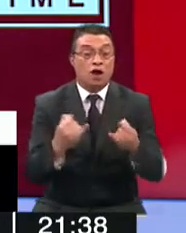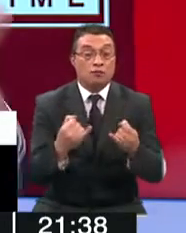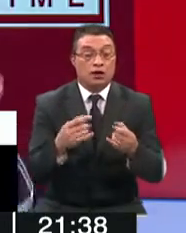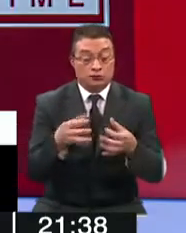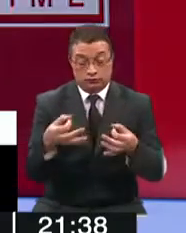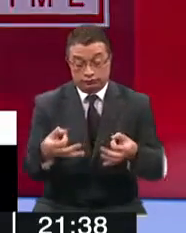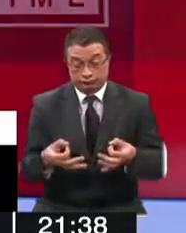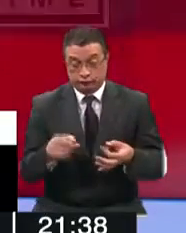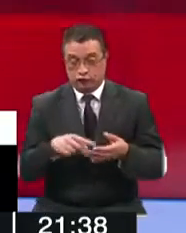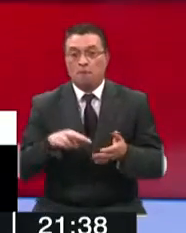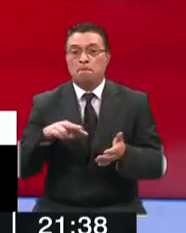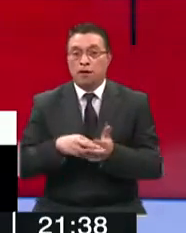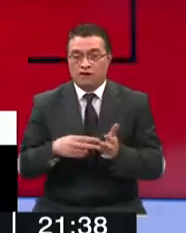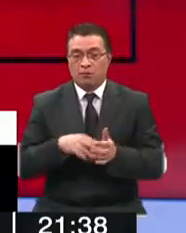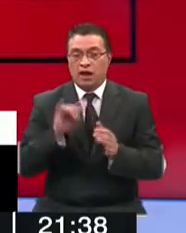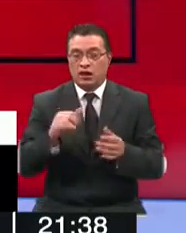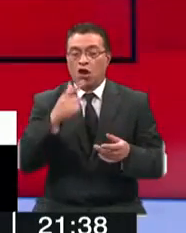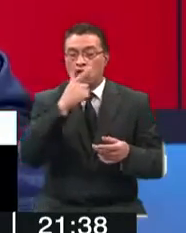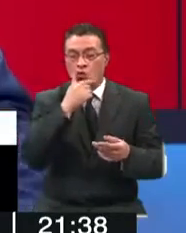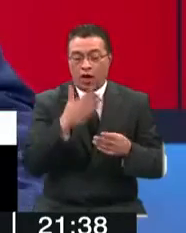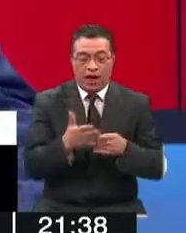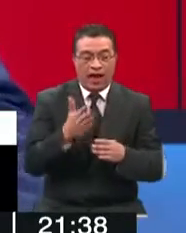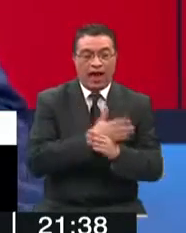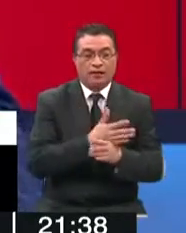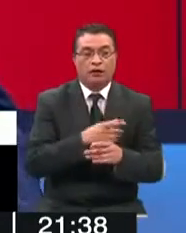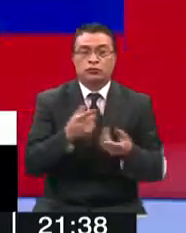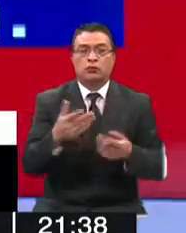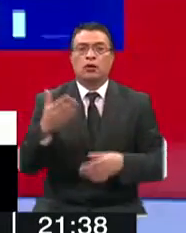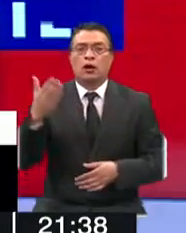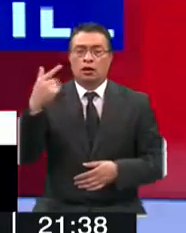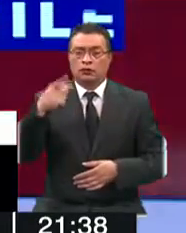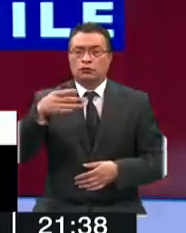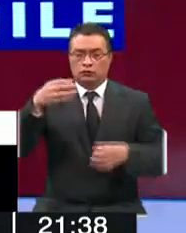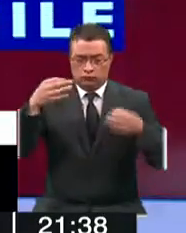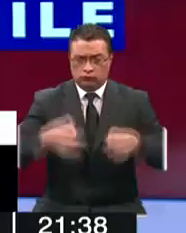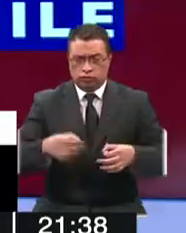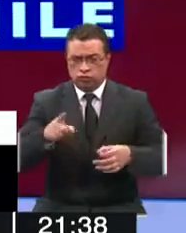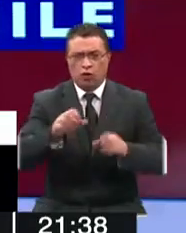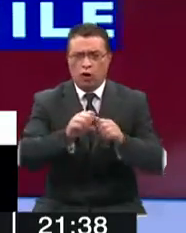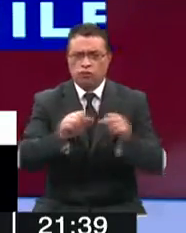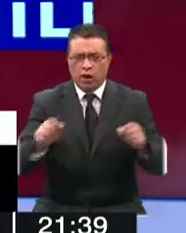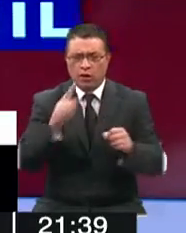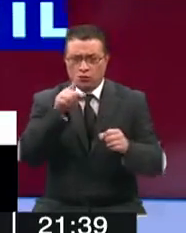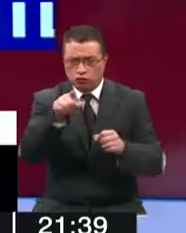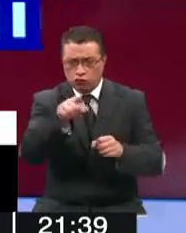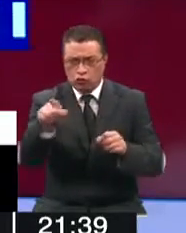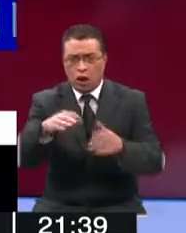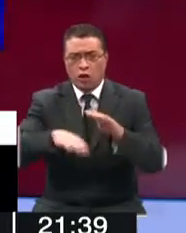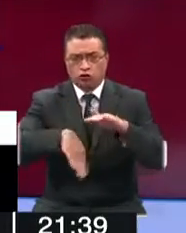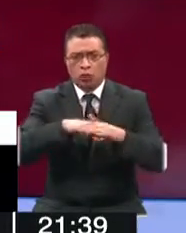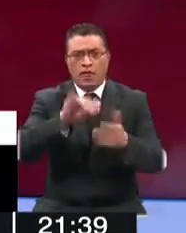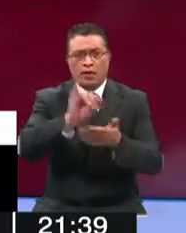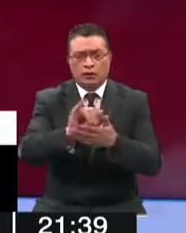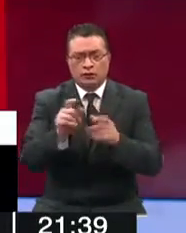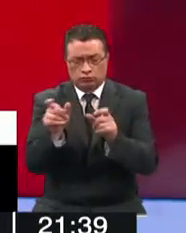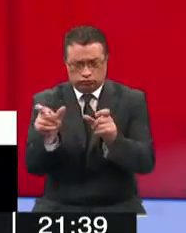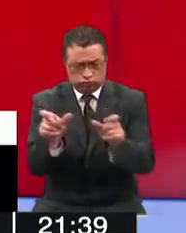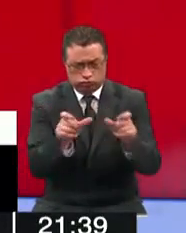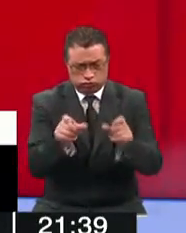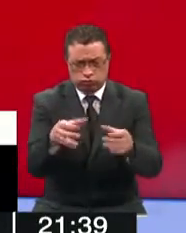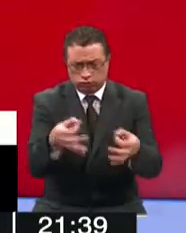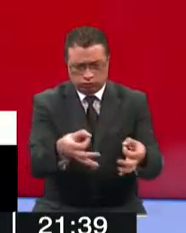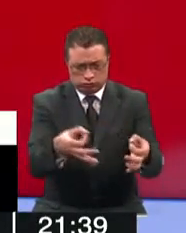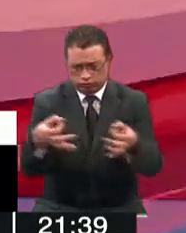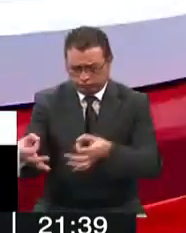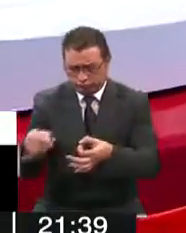estados financieros vienen con problemas o con dudas anteriores, ¿es que la superintendencia no tiene real capacidad para fiscalizar que efectivamente esos estados financieros que le